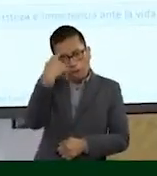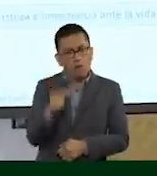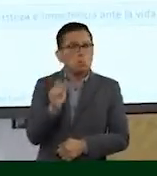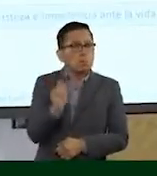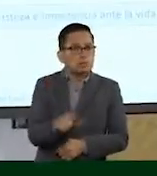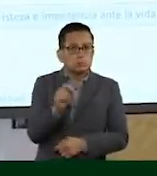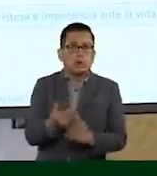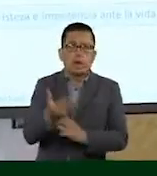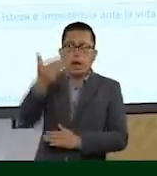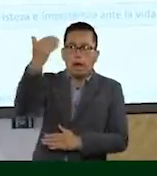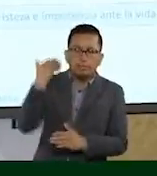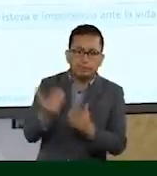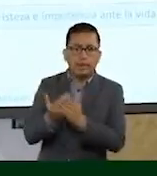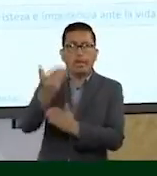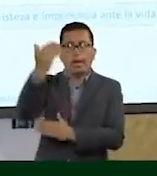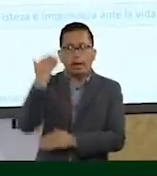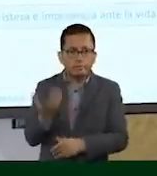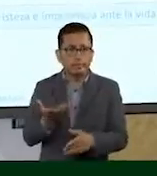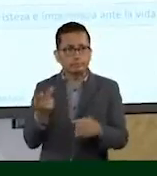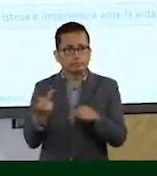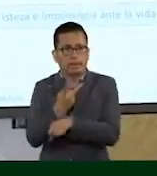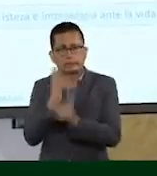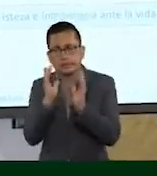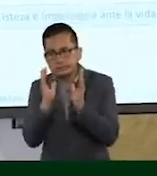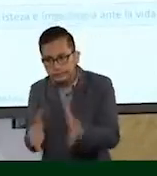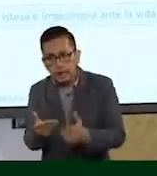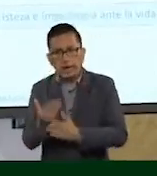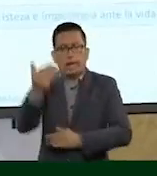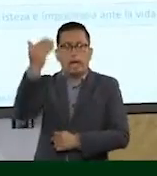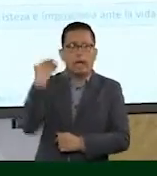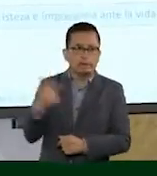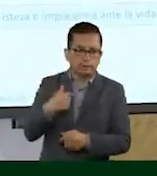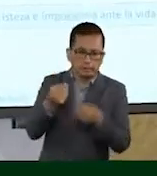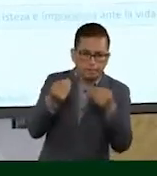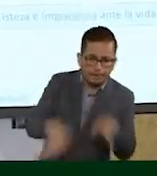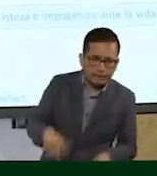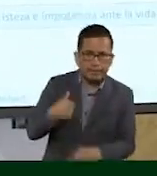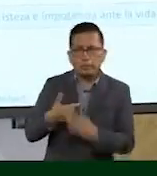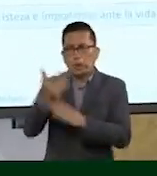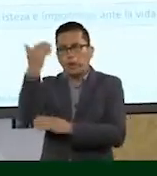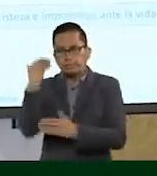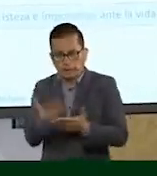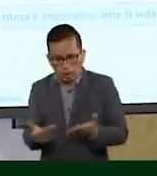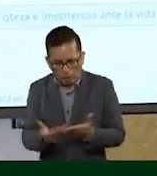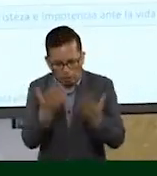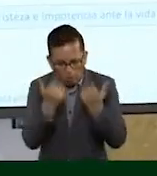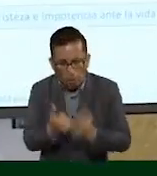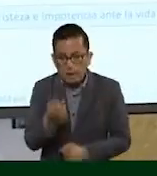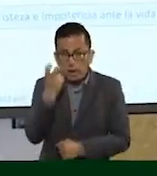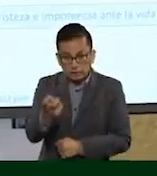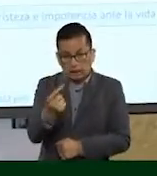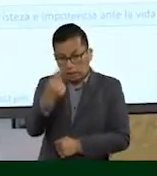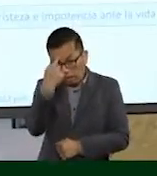del pasado que perdí, que ya no tengo, que ya no van a volver a regresar, a eso es lo que en